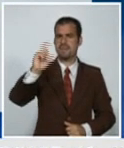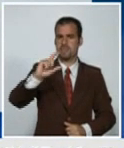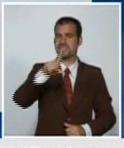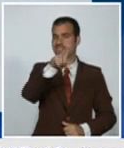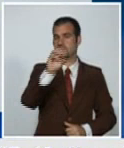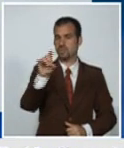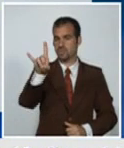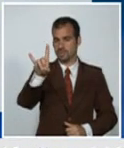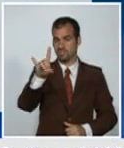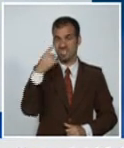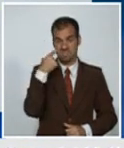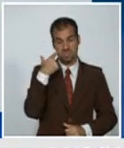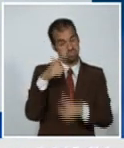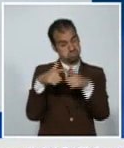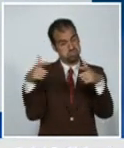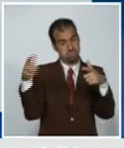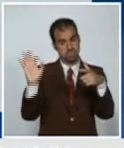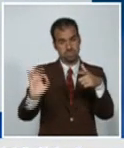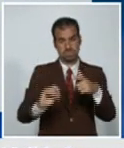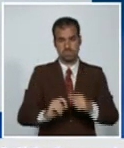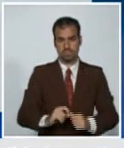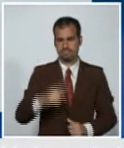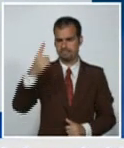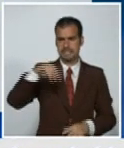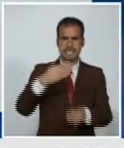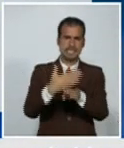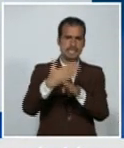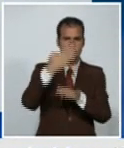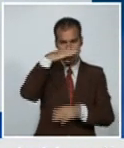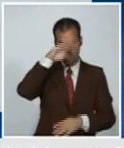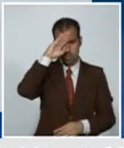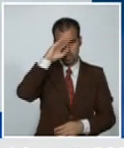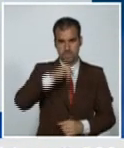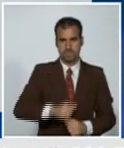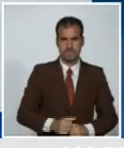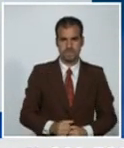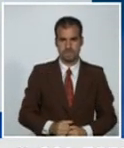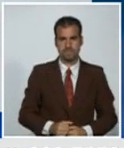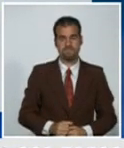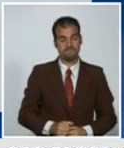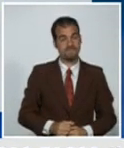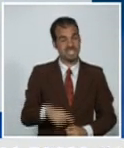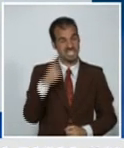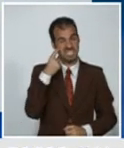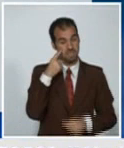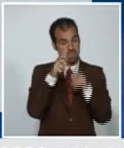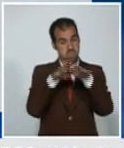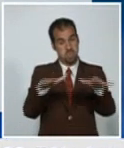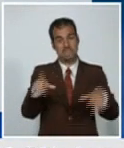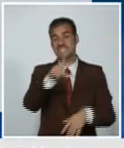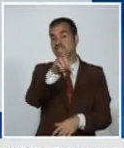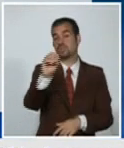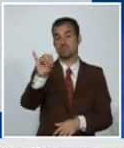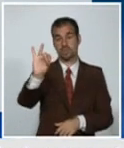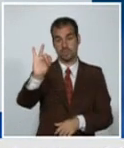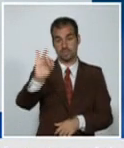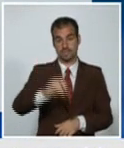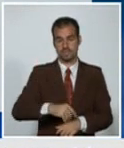muy elevado, Santiago de Cuba, complicada, 107,